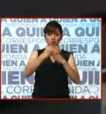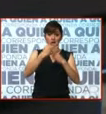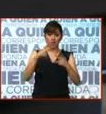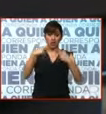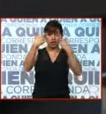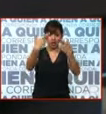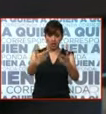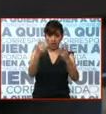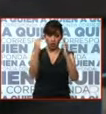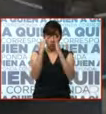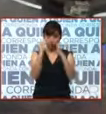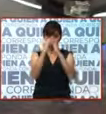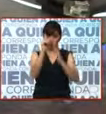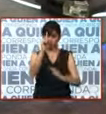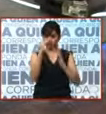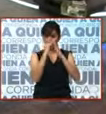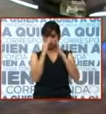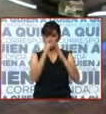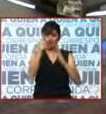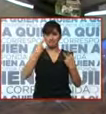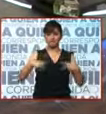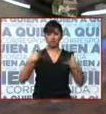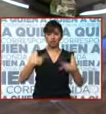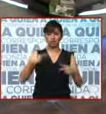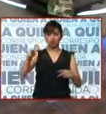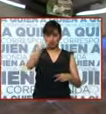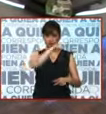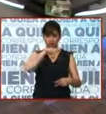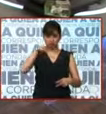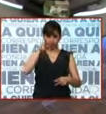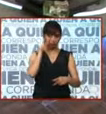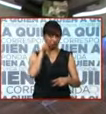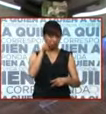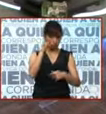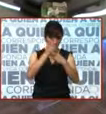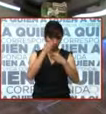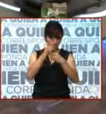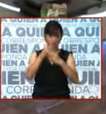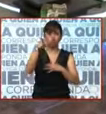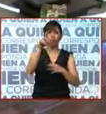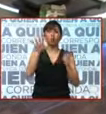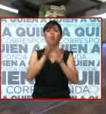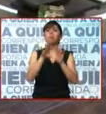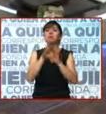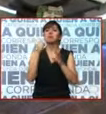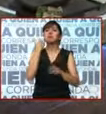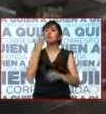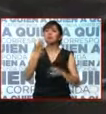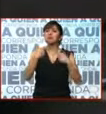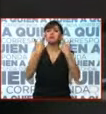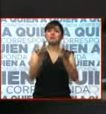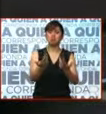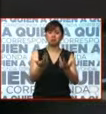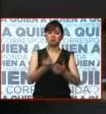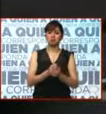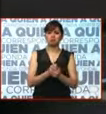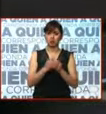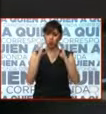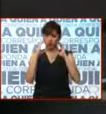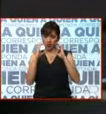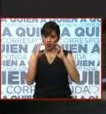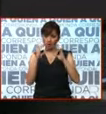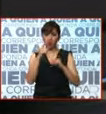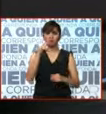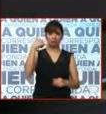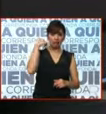mandó esta casa para la gente que nos está viendo, para todo nuestro público. ¿Cómo le gustaría que la regalemos? Pues con cuidado. ¿Con cuidadito? ¿Por la